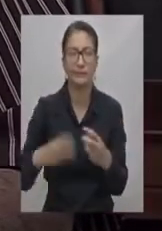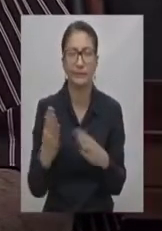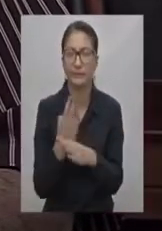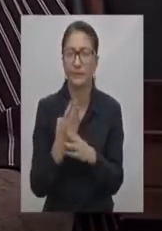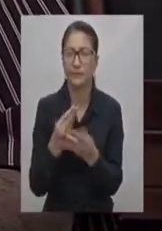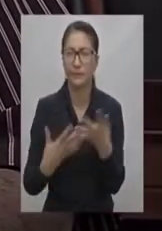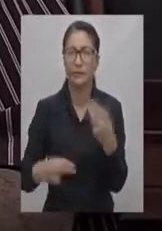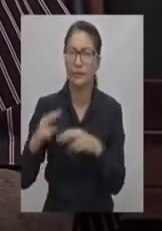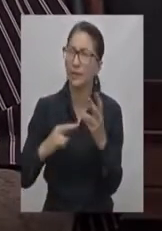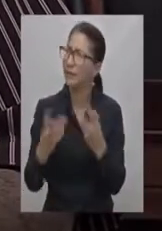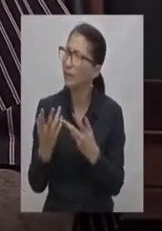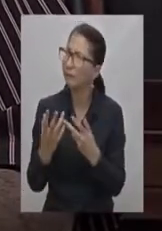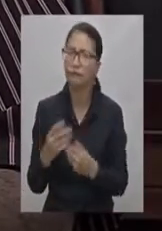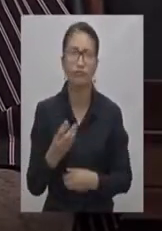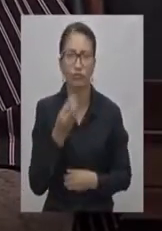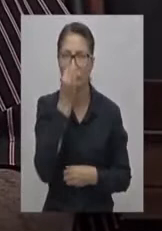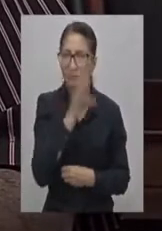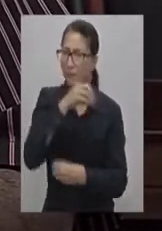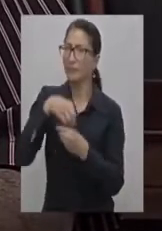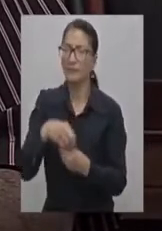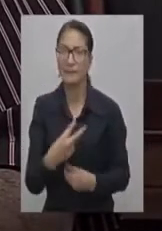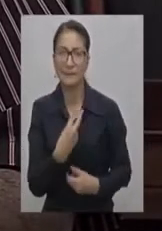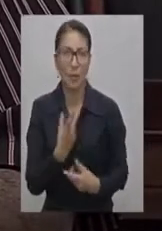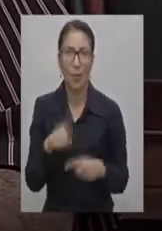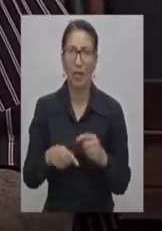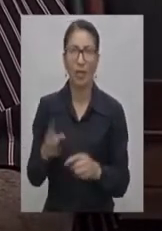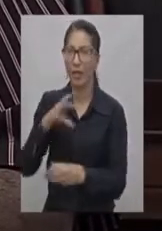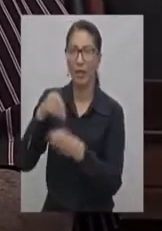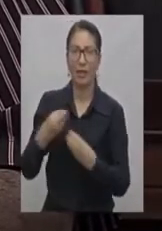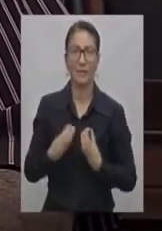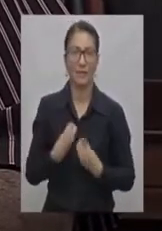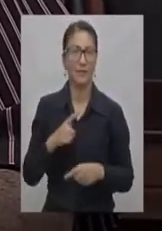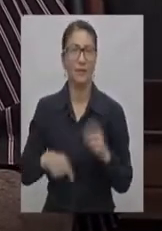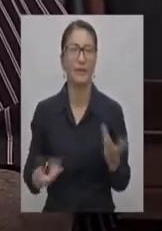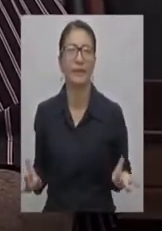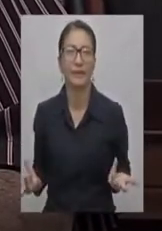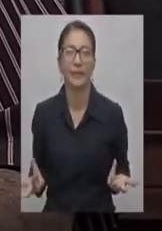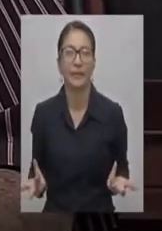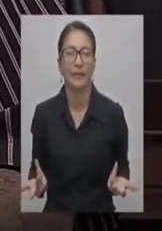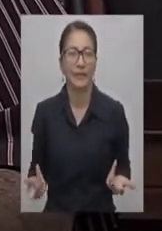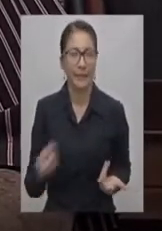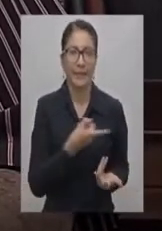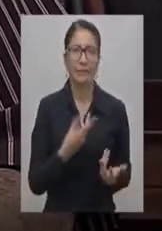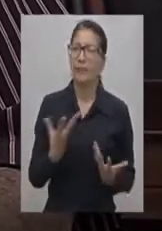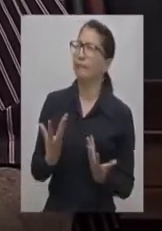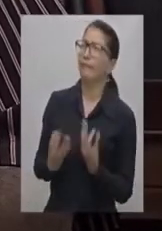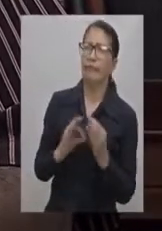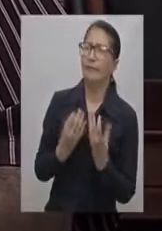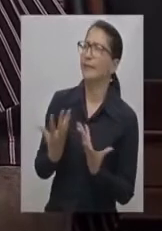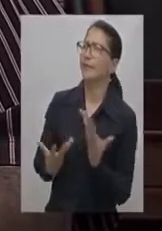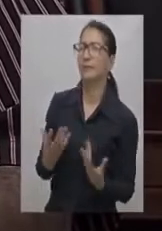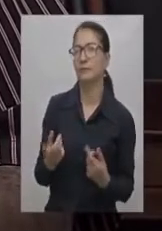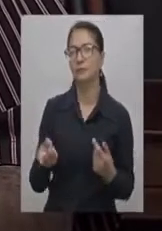problemas constructivos que no permiten que la comunidad acceda a sus viviendas.